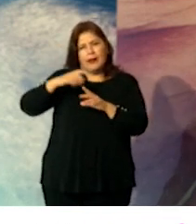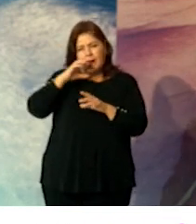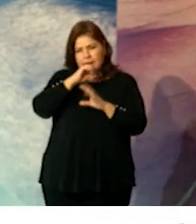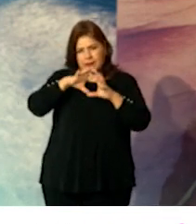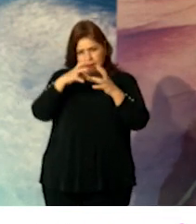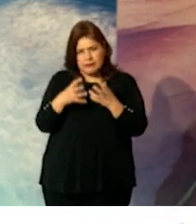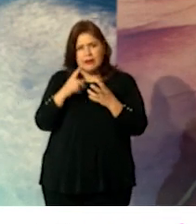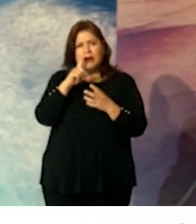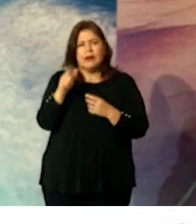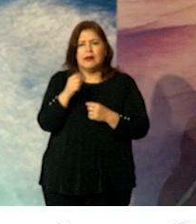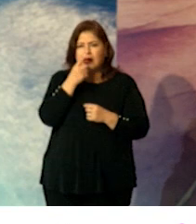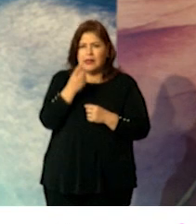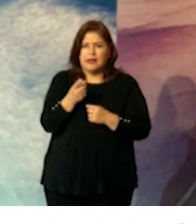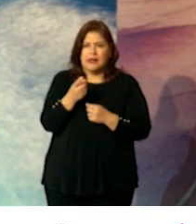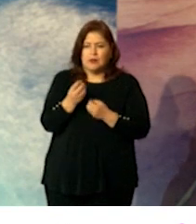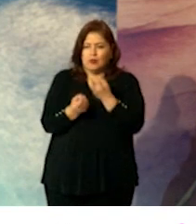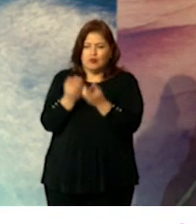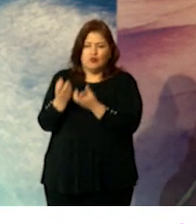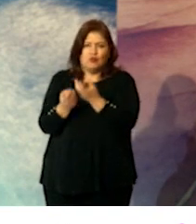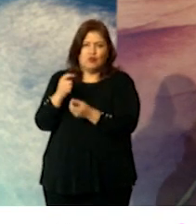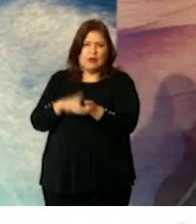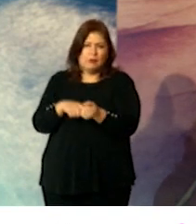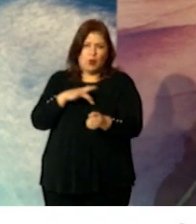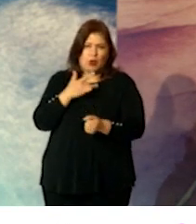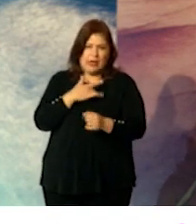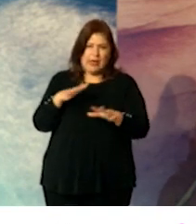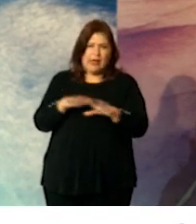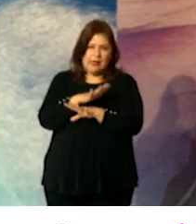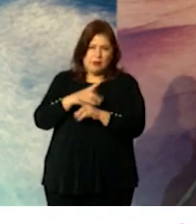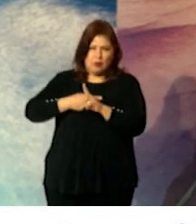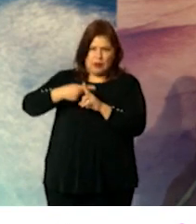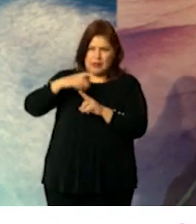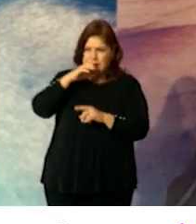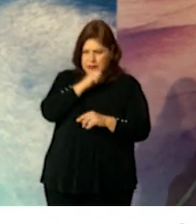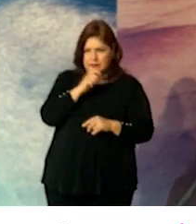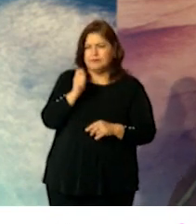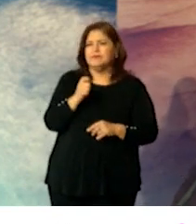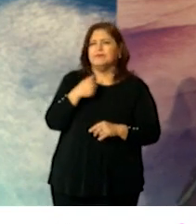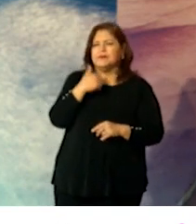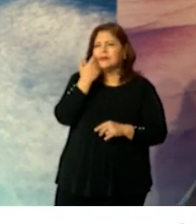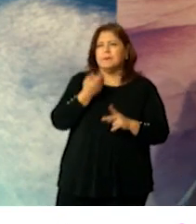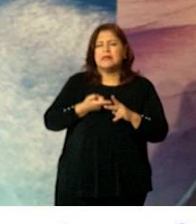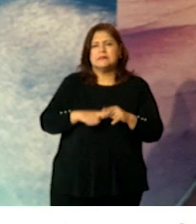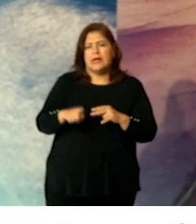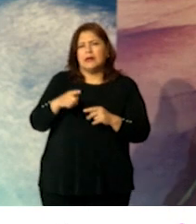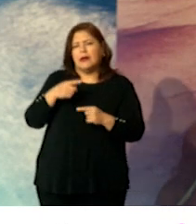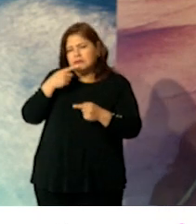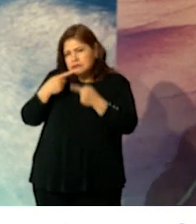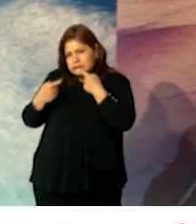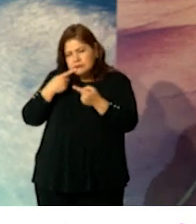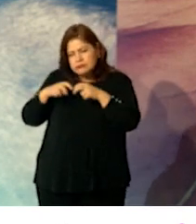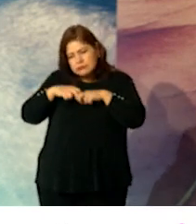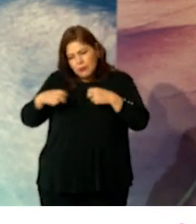esta nueva realidad, a la ebullición del cambio climático. Y en este sentido me gustaría empezar el conversatorio explorando